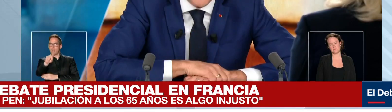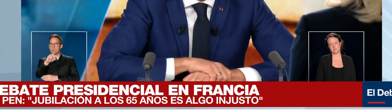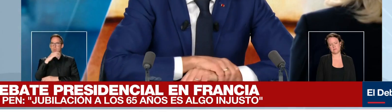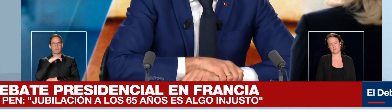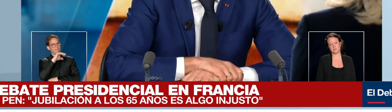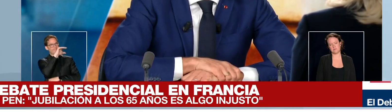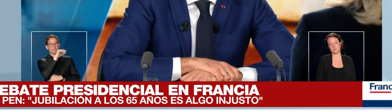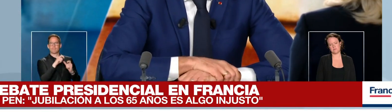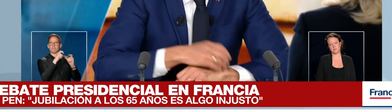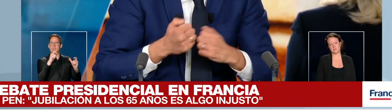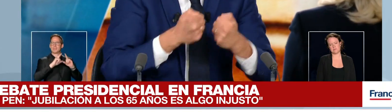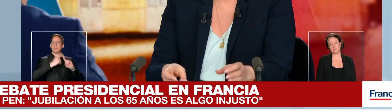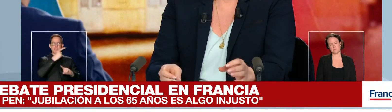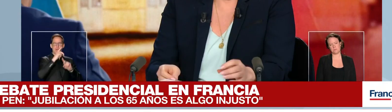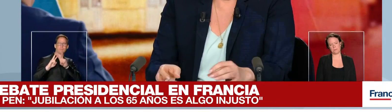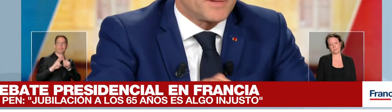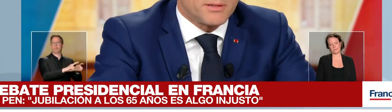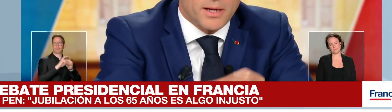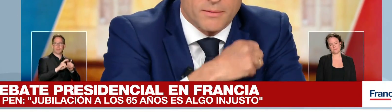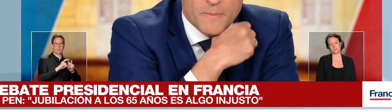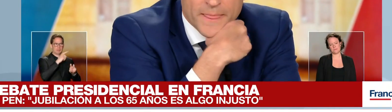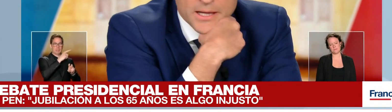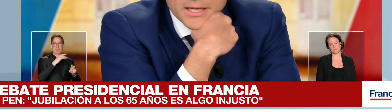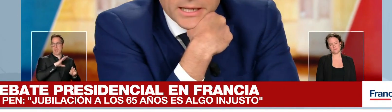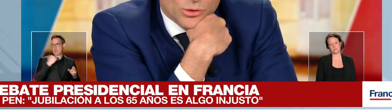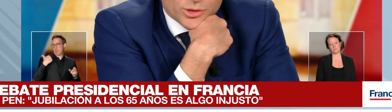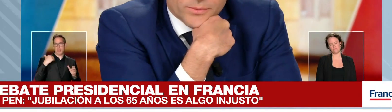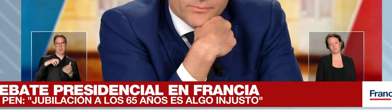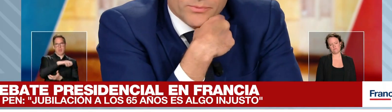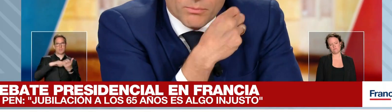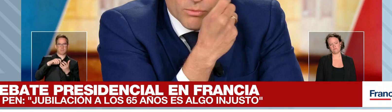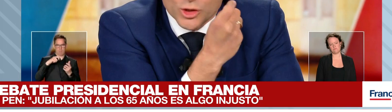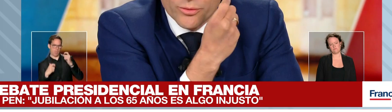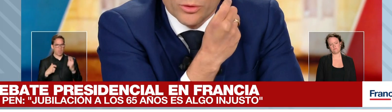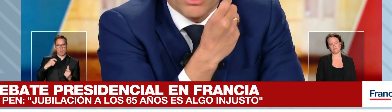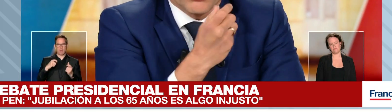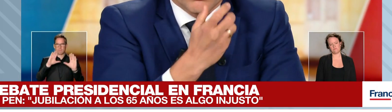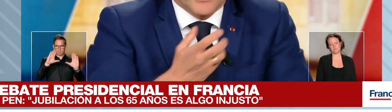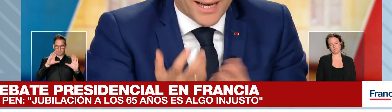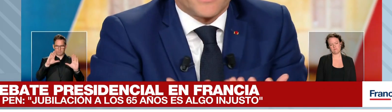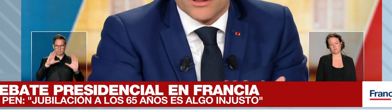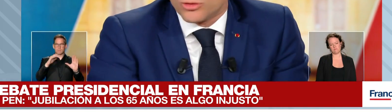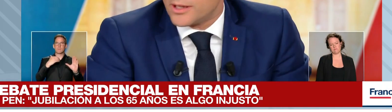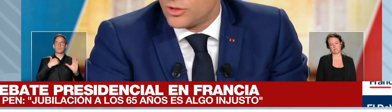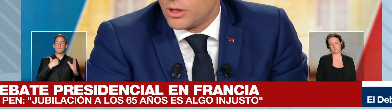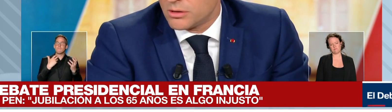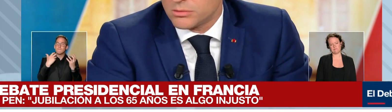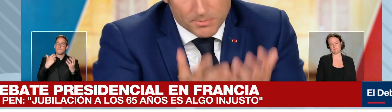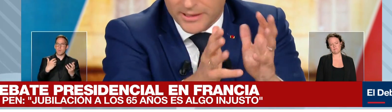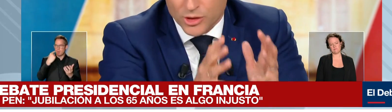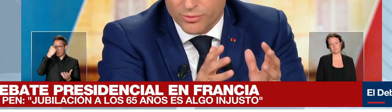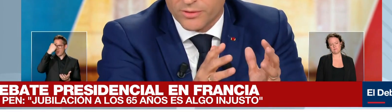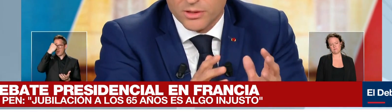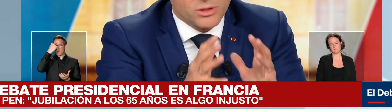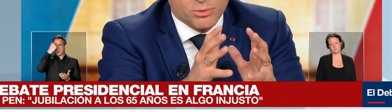dice el organismo independiente que se llama el COG. Y es normal, porque la crisis pasó por aquí. Y entonces, lo que yo quiero es mantener